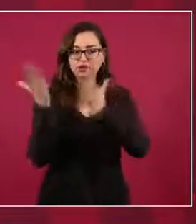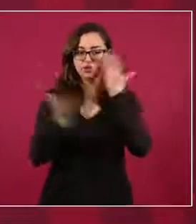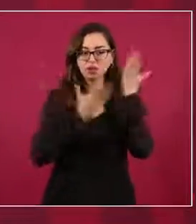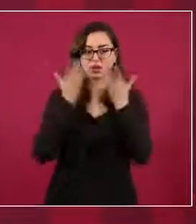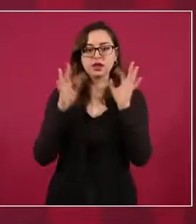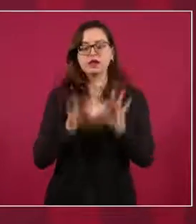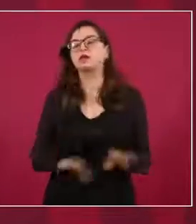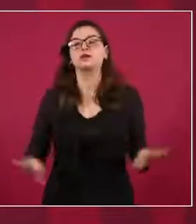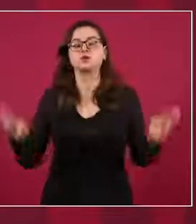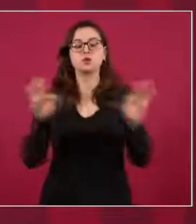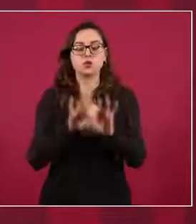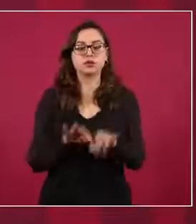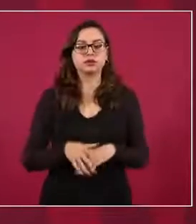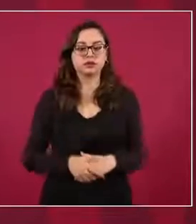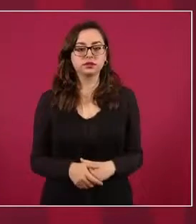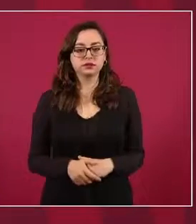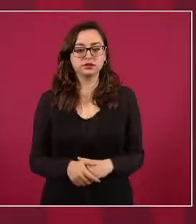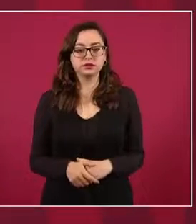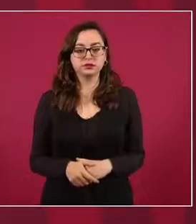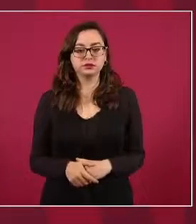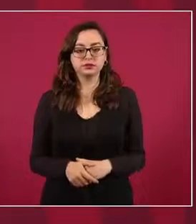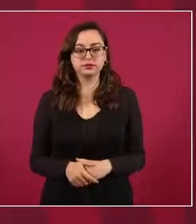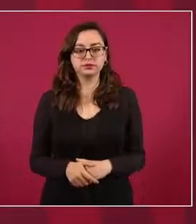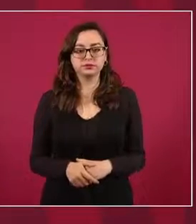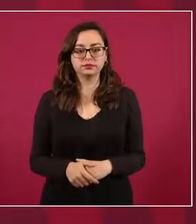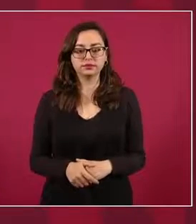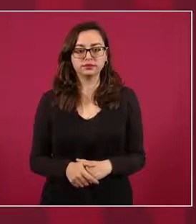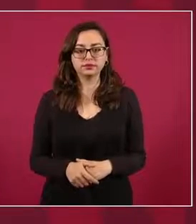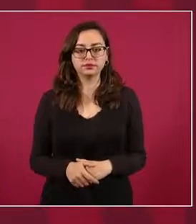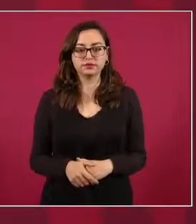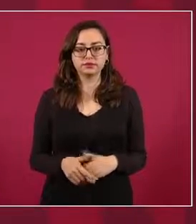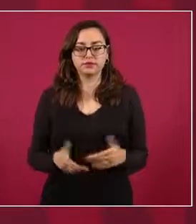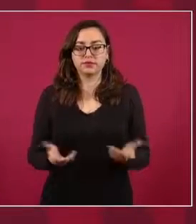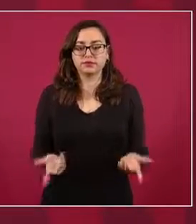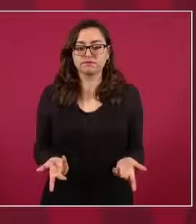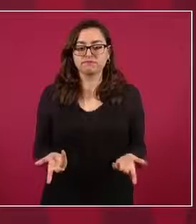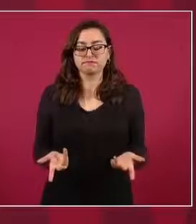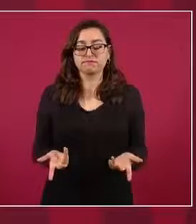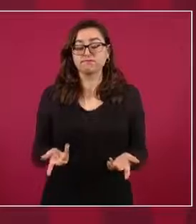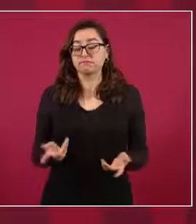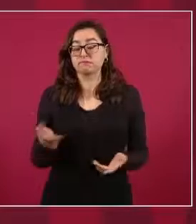Porque aunque no se tenga la calidad